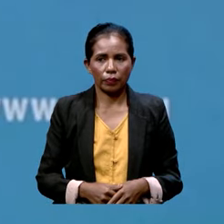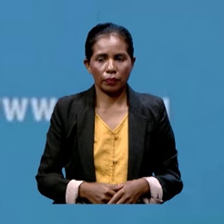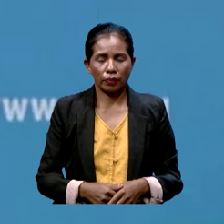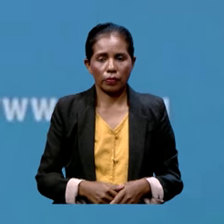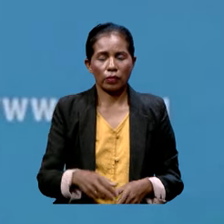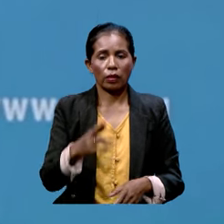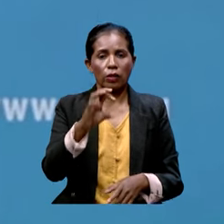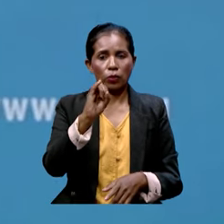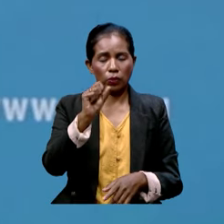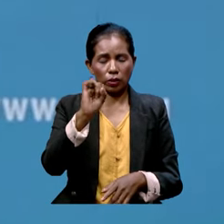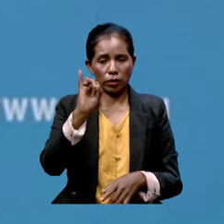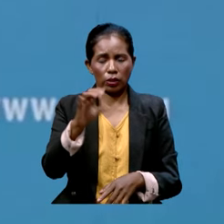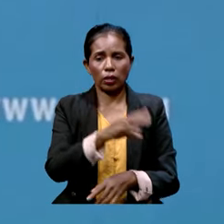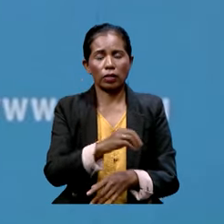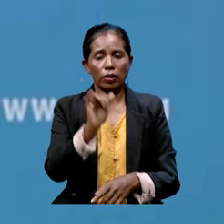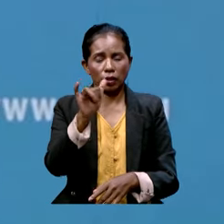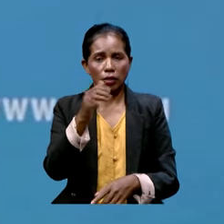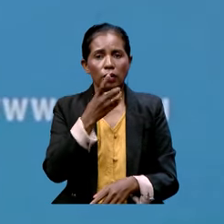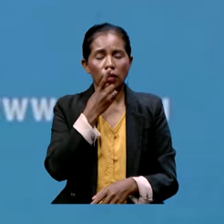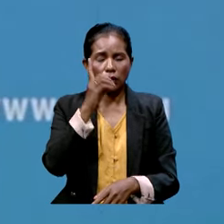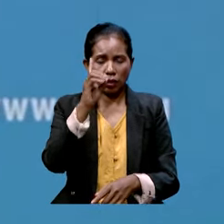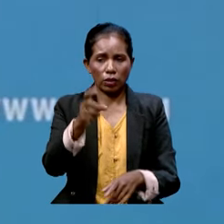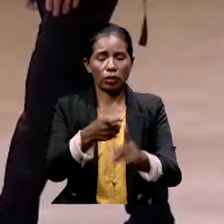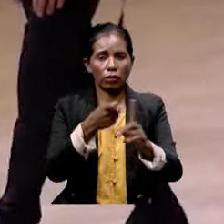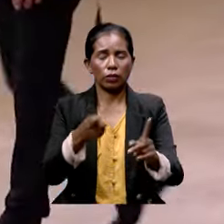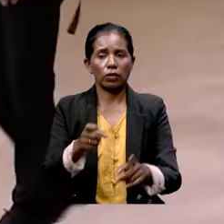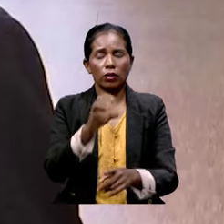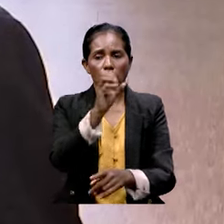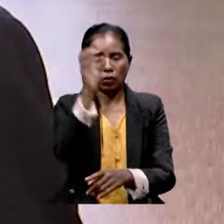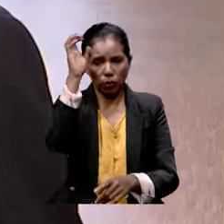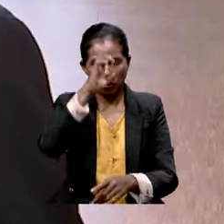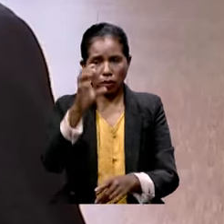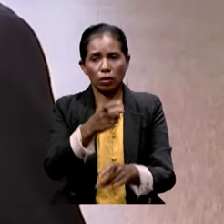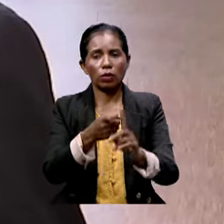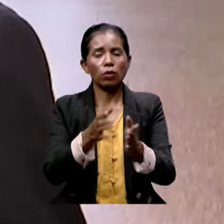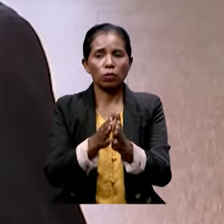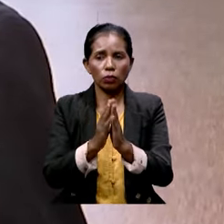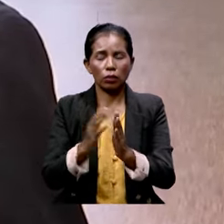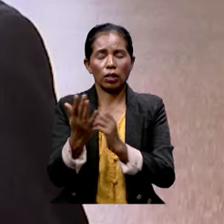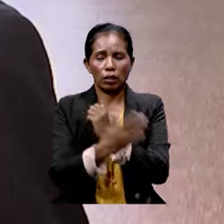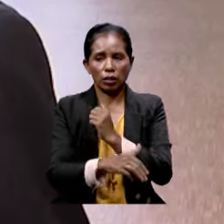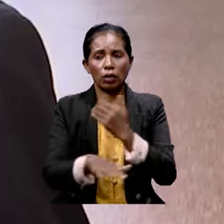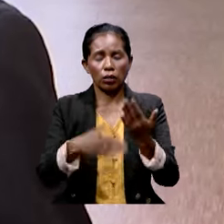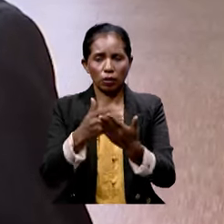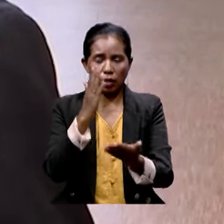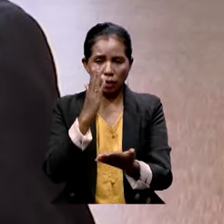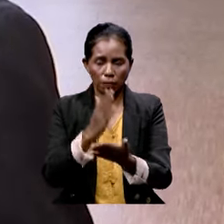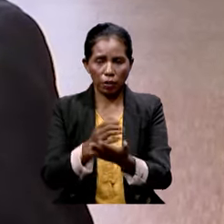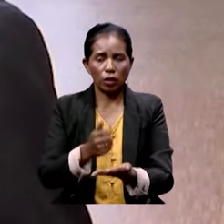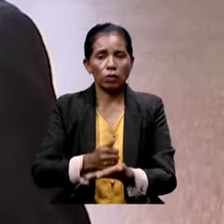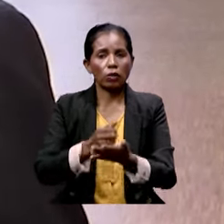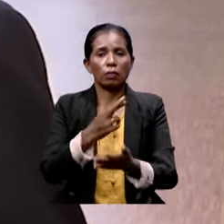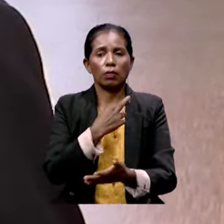Rusia acepta la declaración de la política externa de la Unión Europea, Josep Borrell, no ve justo la nación de Occidente a tu para apoyo a